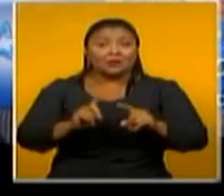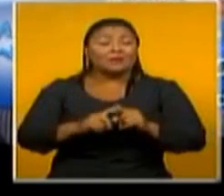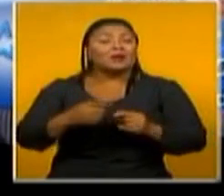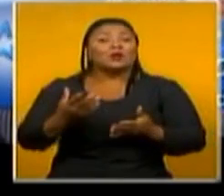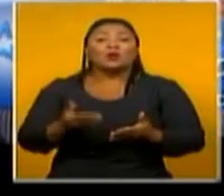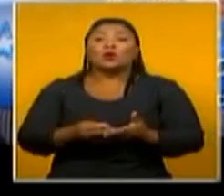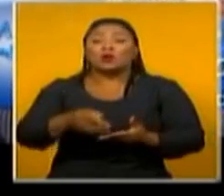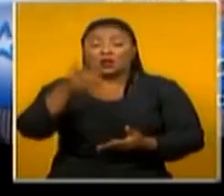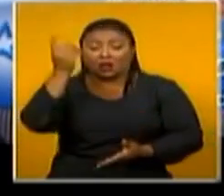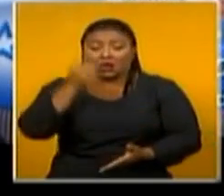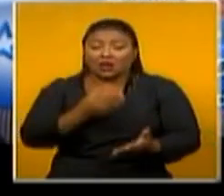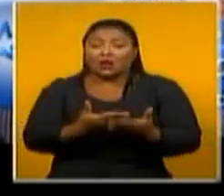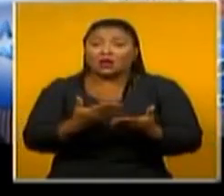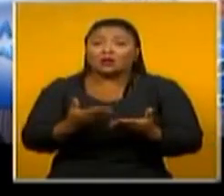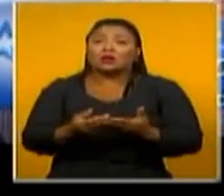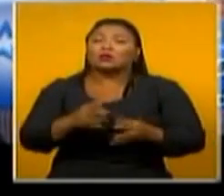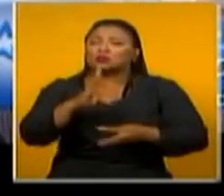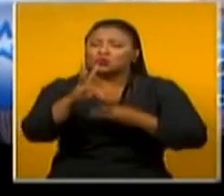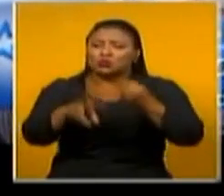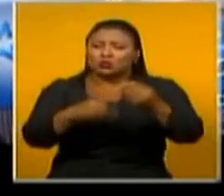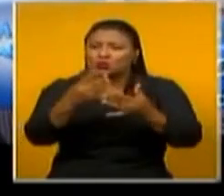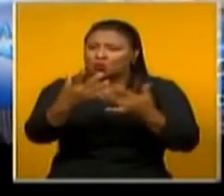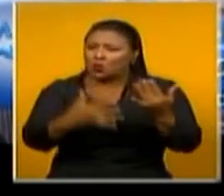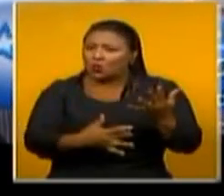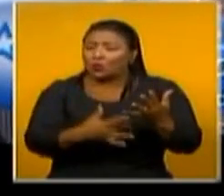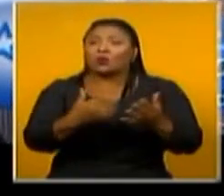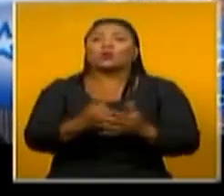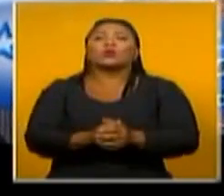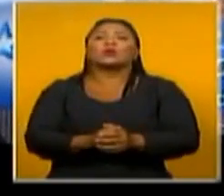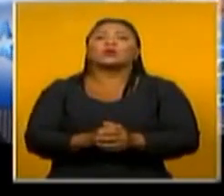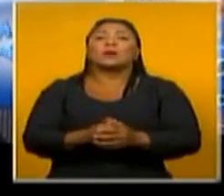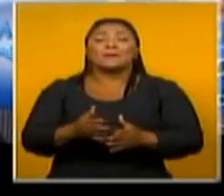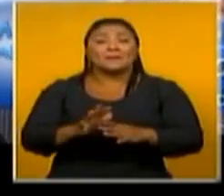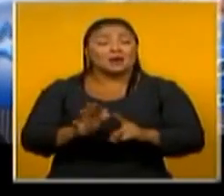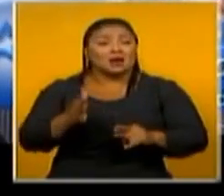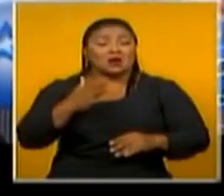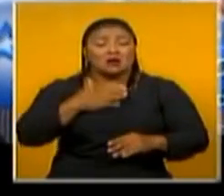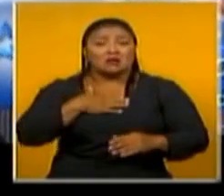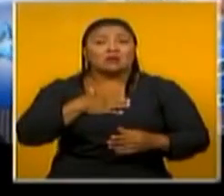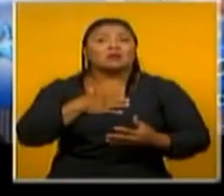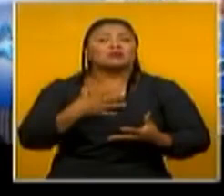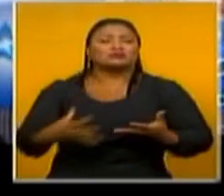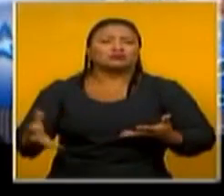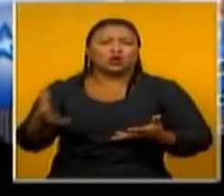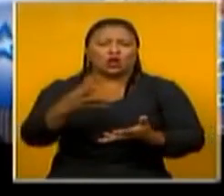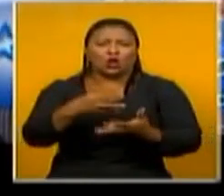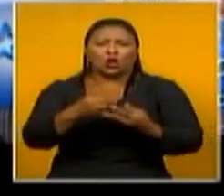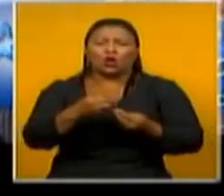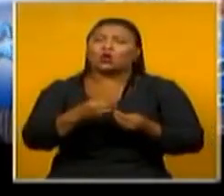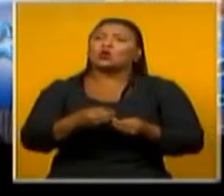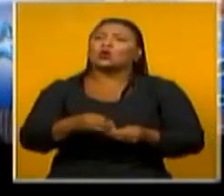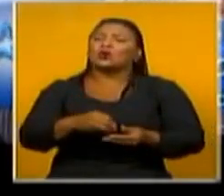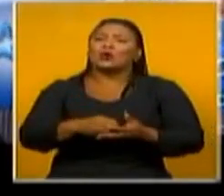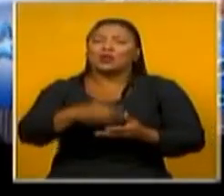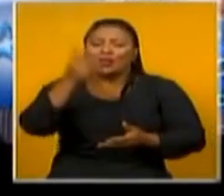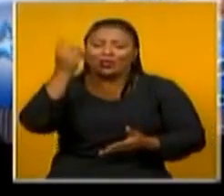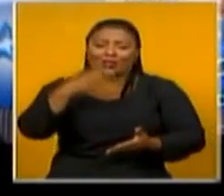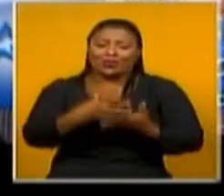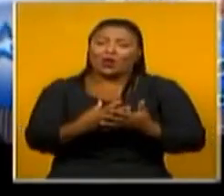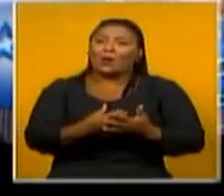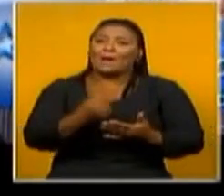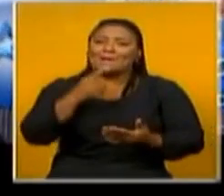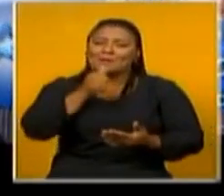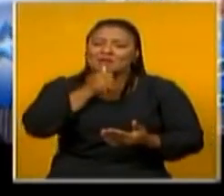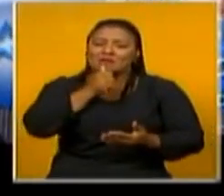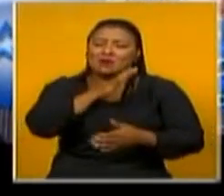deuda, que es, las cifras que se han venido manejando, para mí el monto de la deuda pública y de la deuda privada